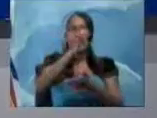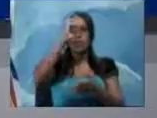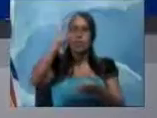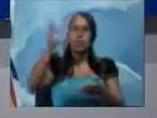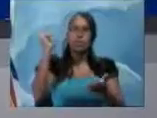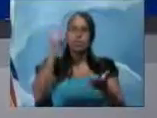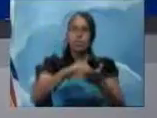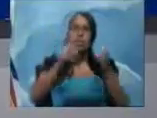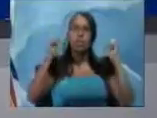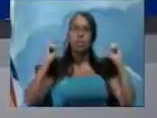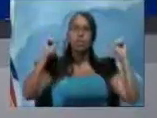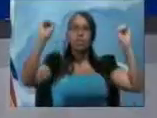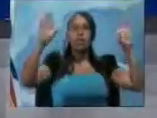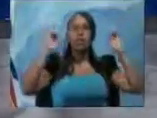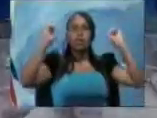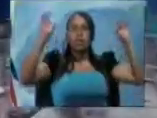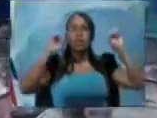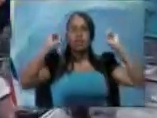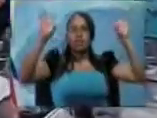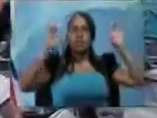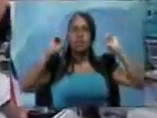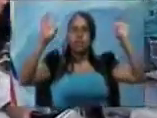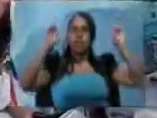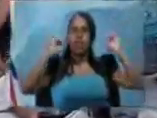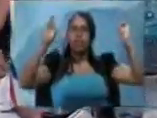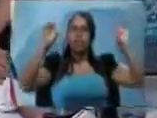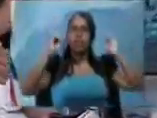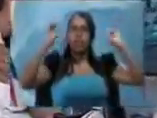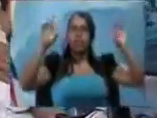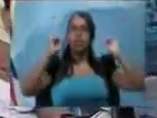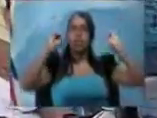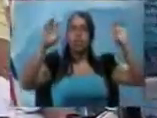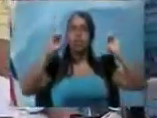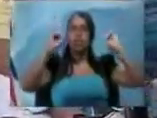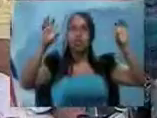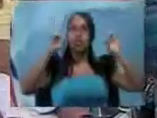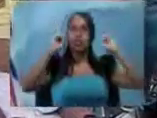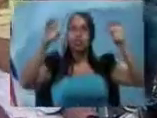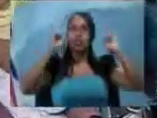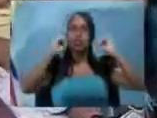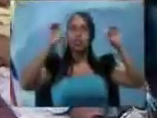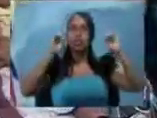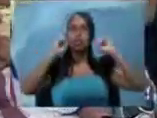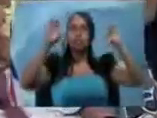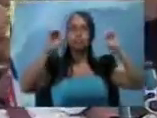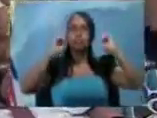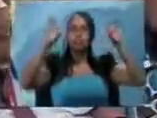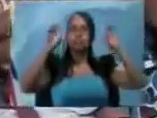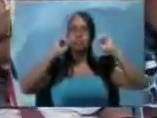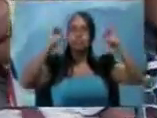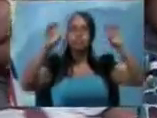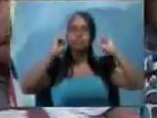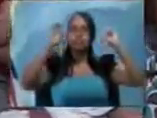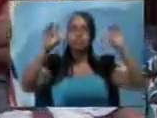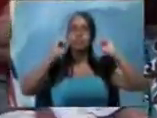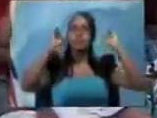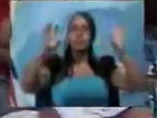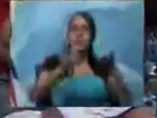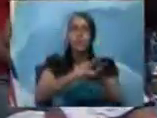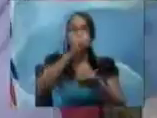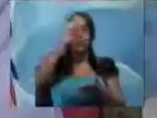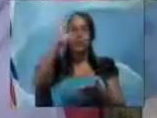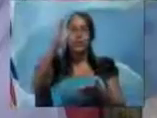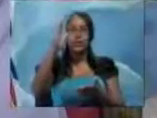llegó Gloria a Dios Gloria a Dios Gloria a Dios Gloria a Dios Gloria a Dios Gloria a Dios Gloria a